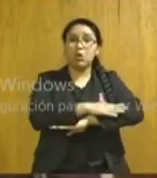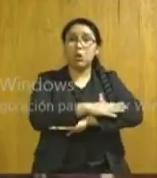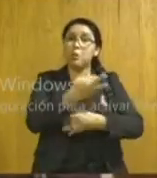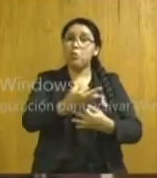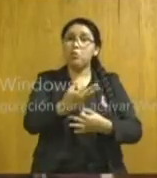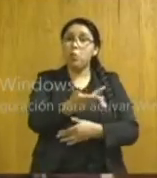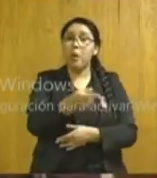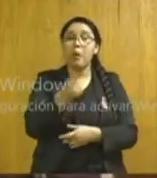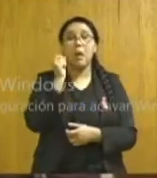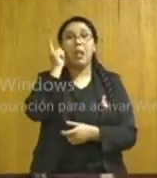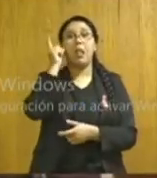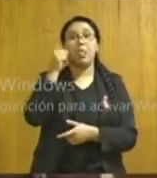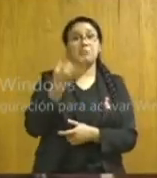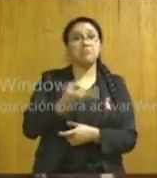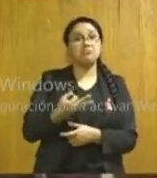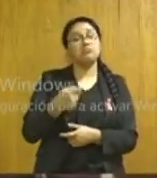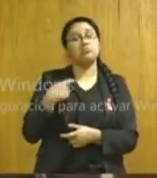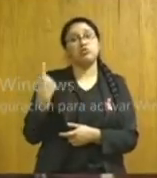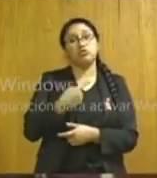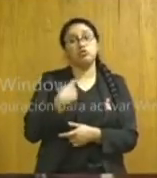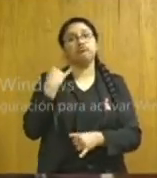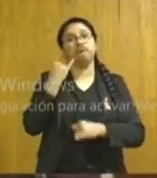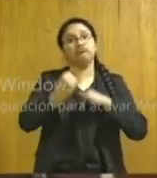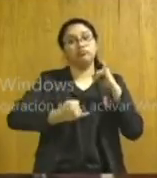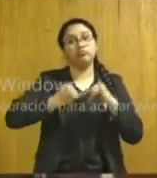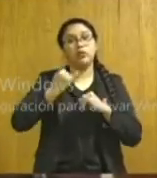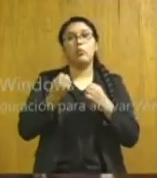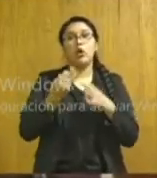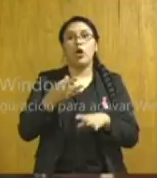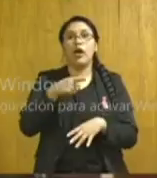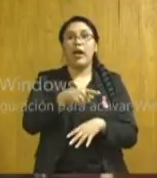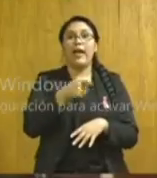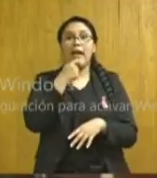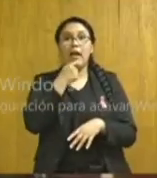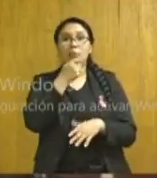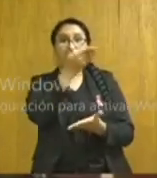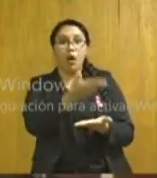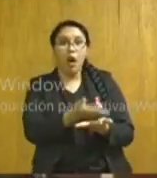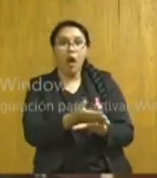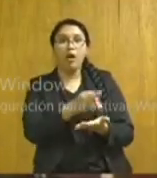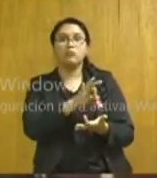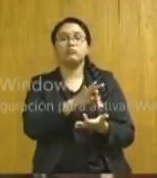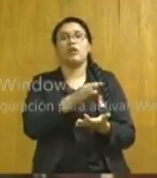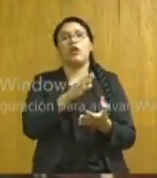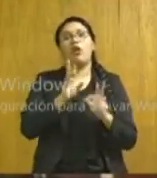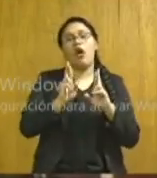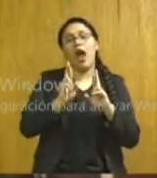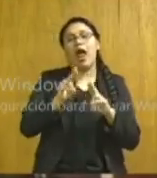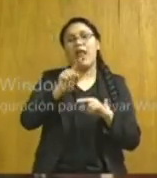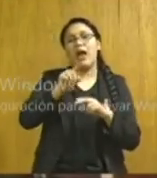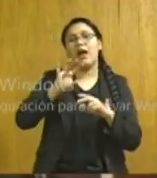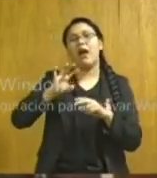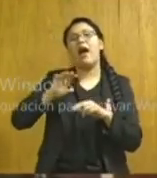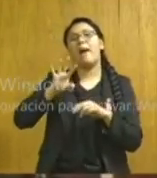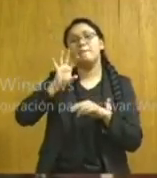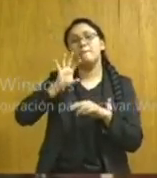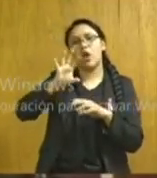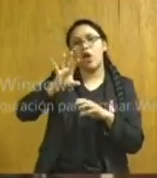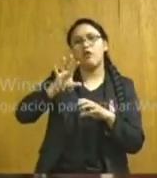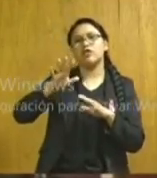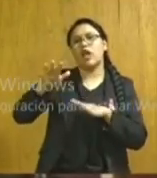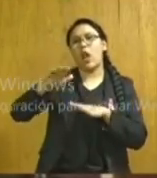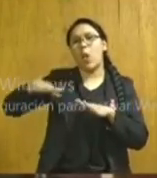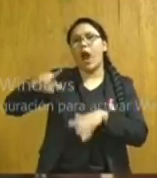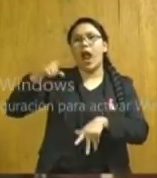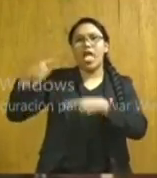destacable. Quisiéramos, ojalá, que estos fueran ejemplos que tuviéramos en toda la provincia. Sabemos que hay muchos